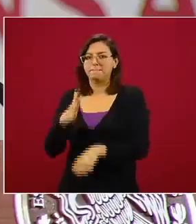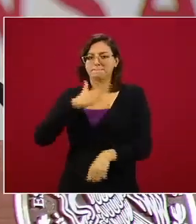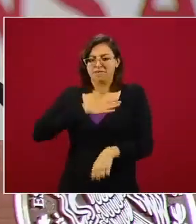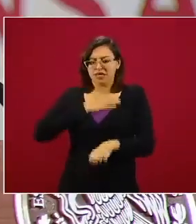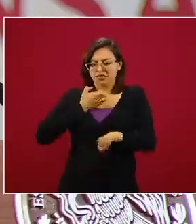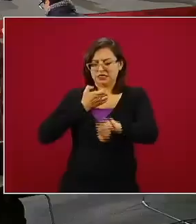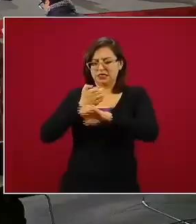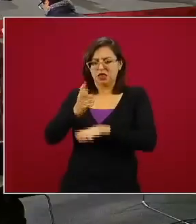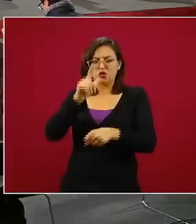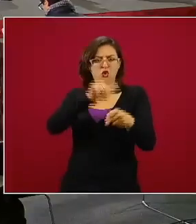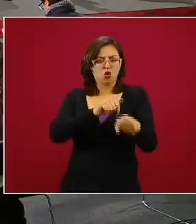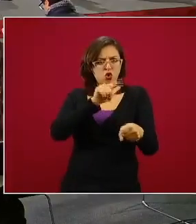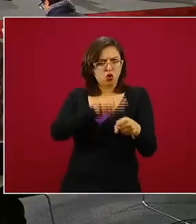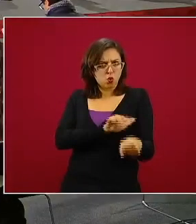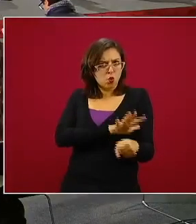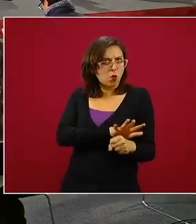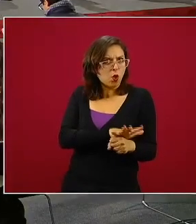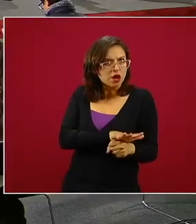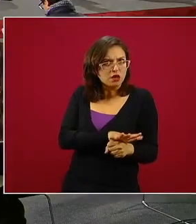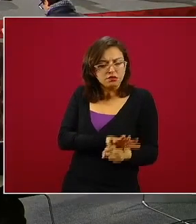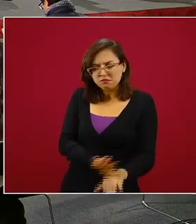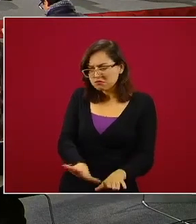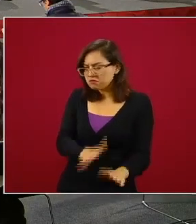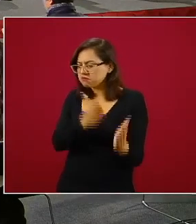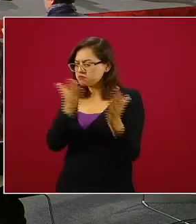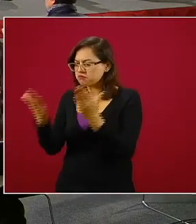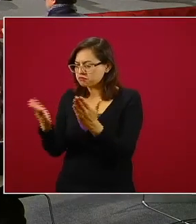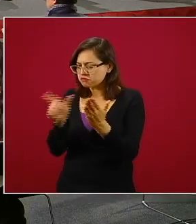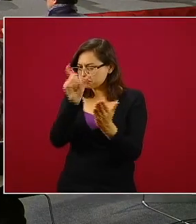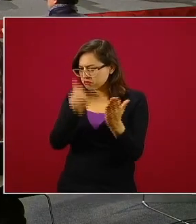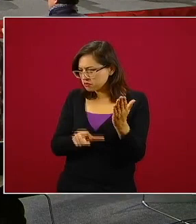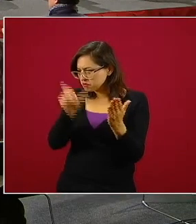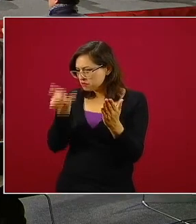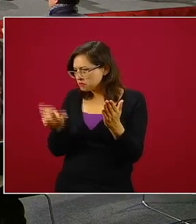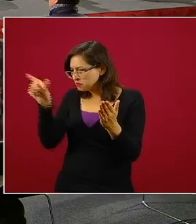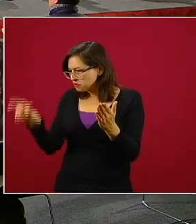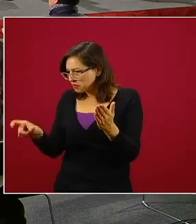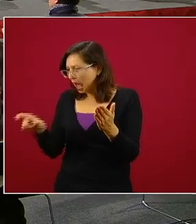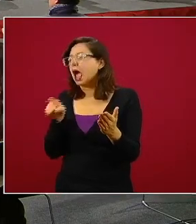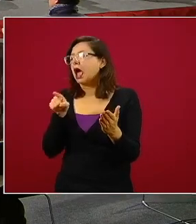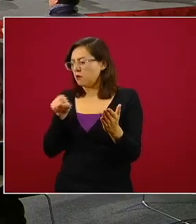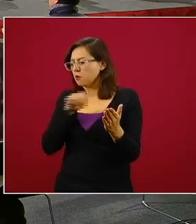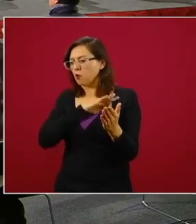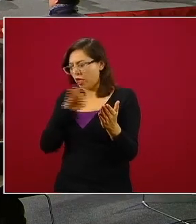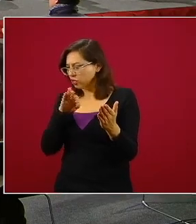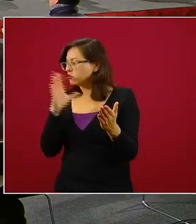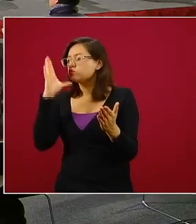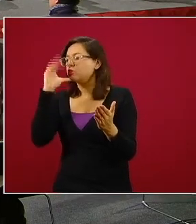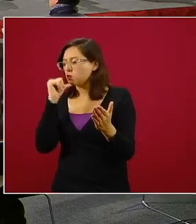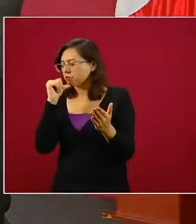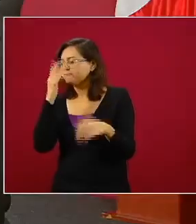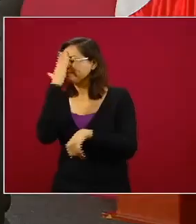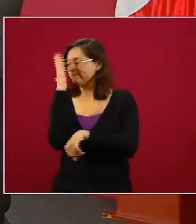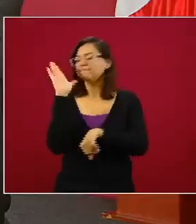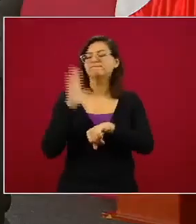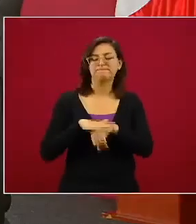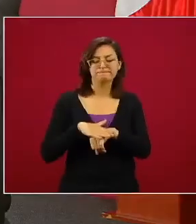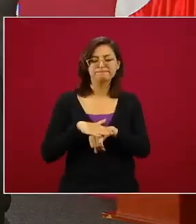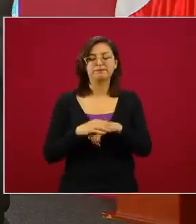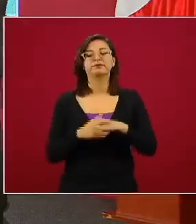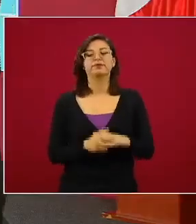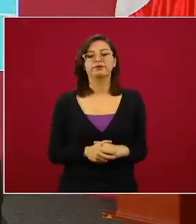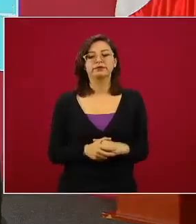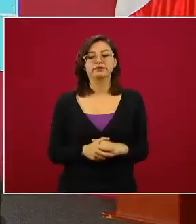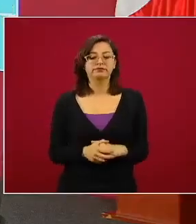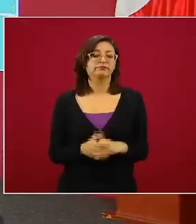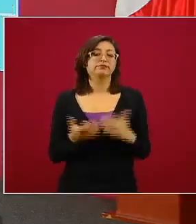estado, vamos al semáforo y sabemos que sí y que no. Esta es, pues,